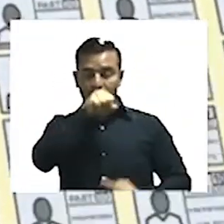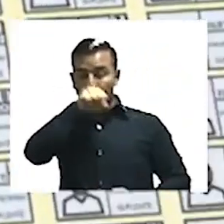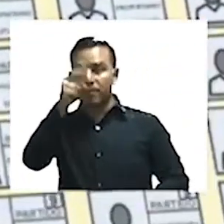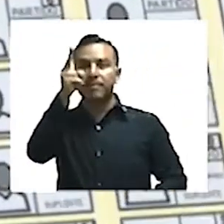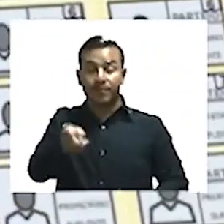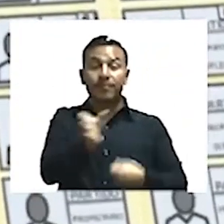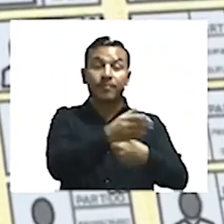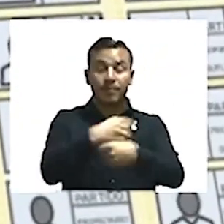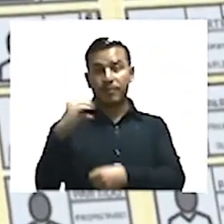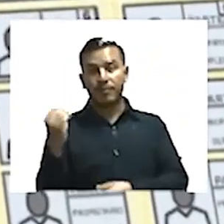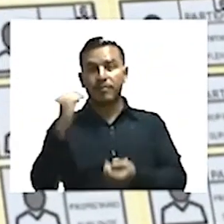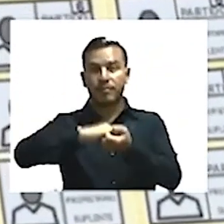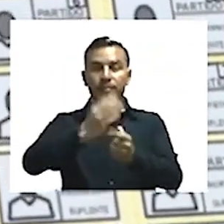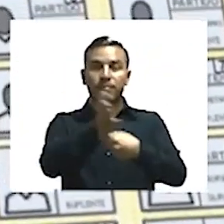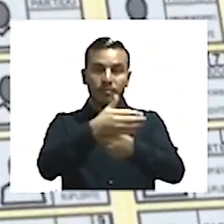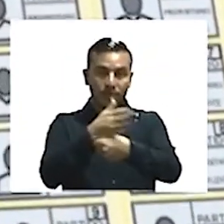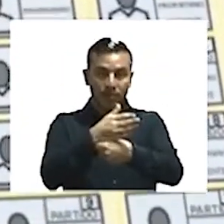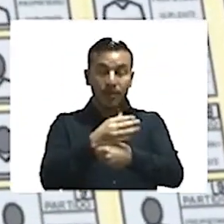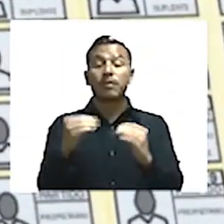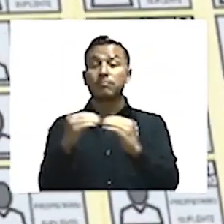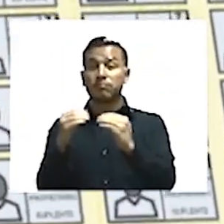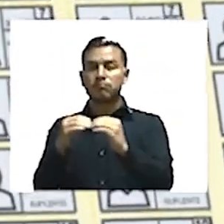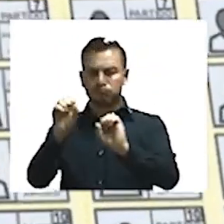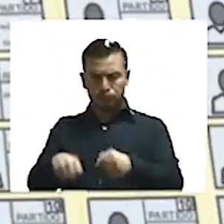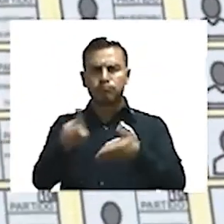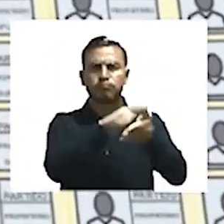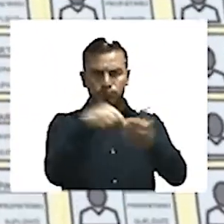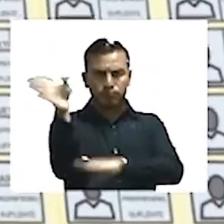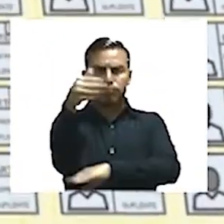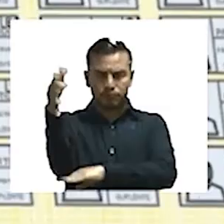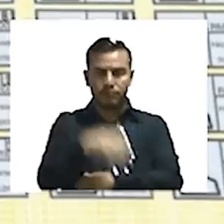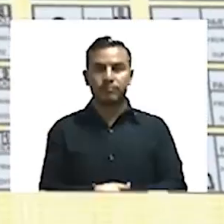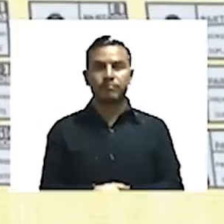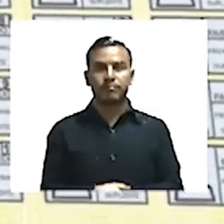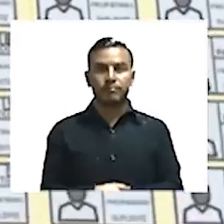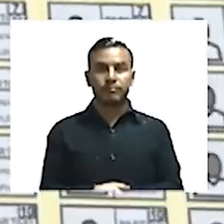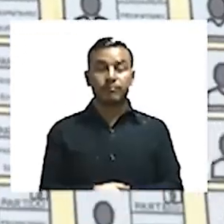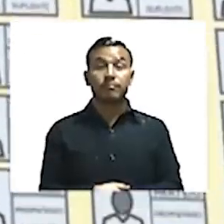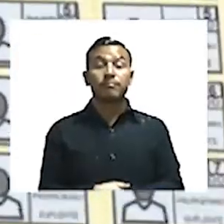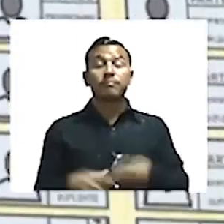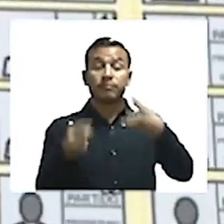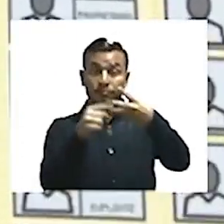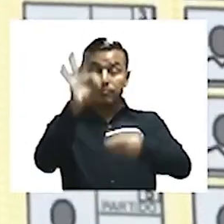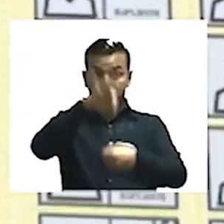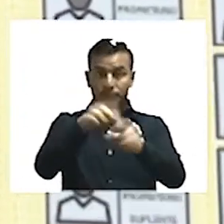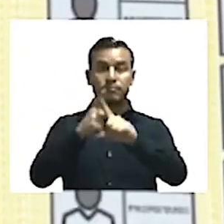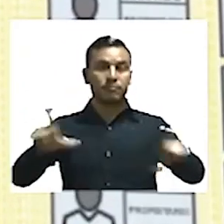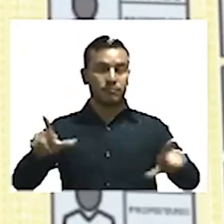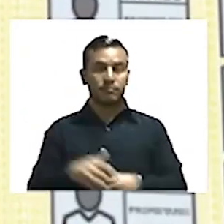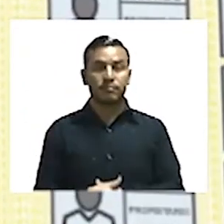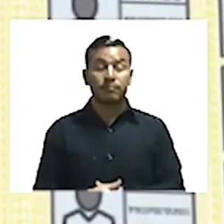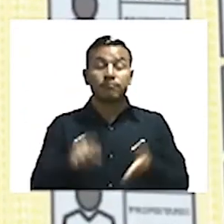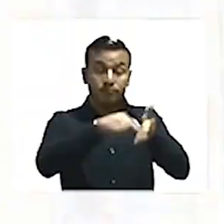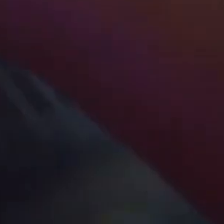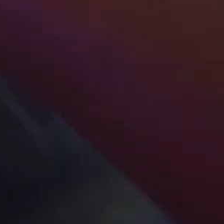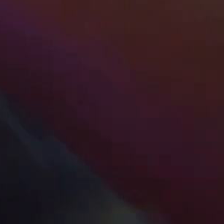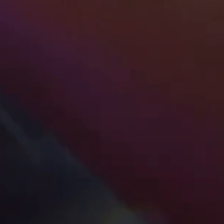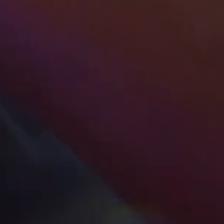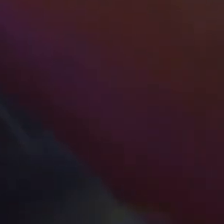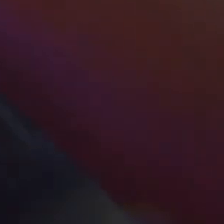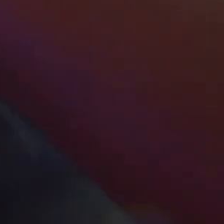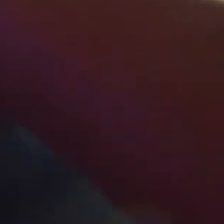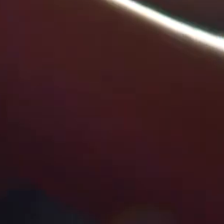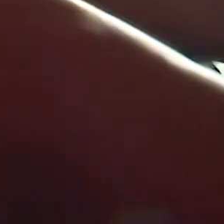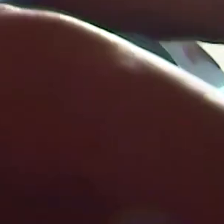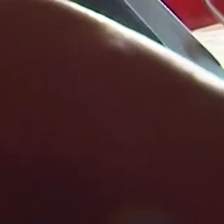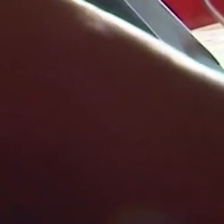sin la bandera que de igual forma se mantiene la intención la otra modalidad de votación es el voto preferente acá el